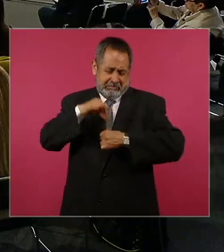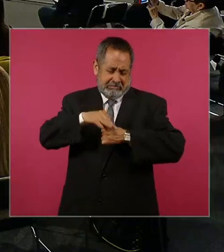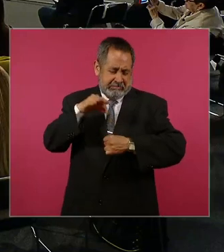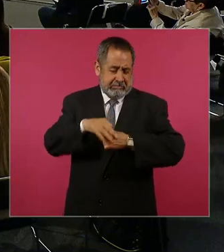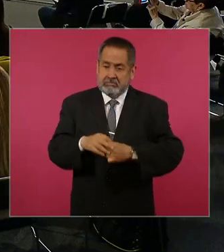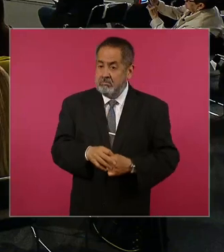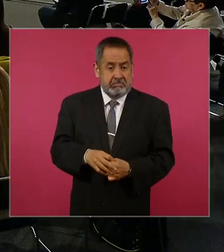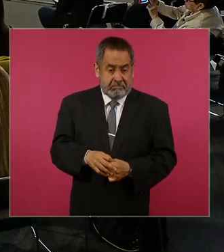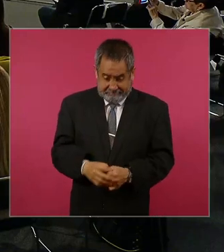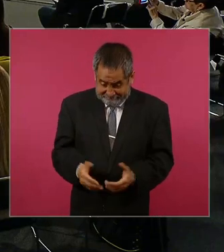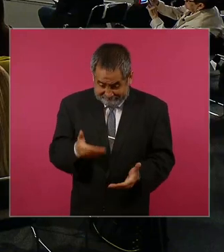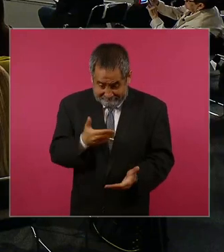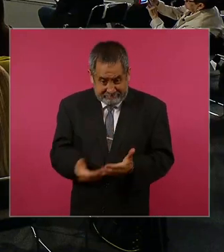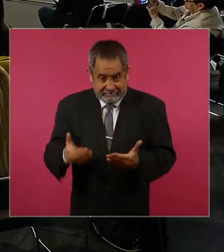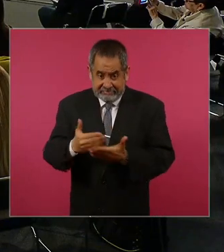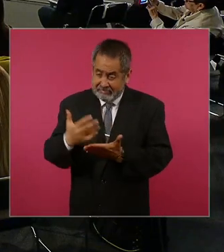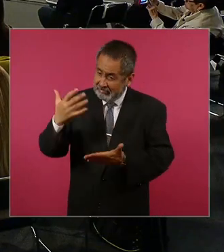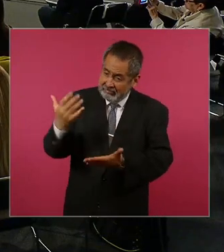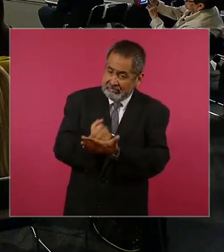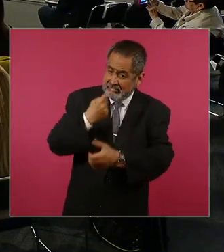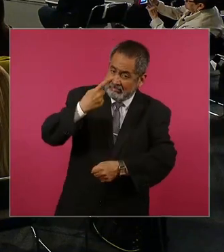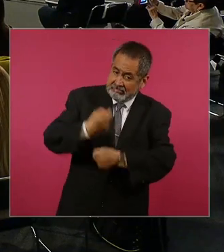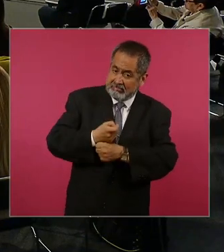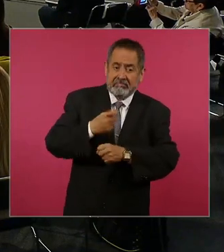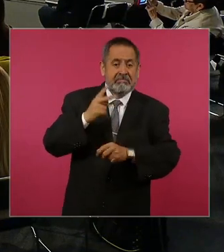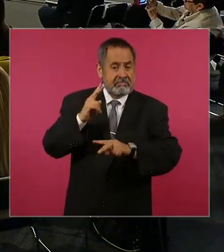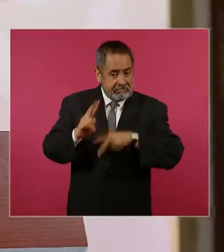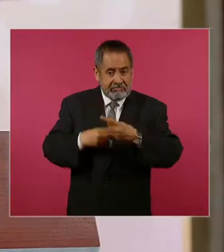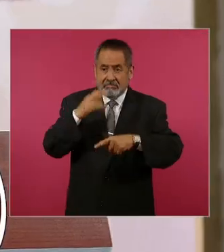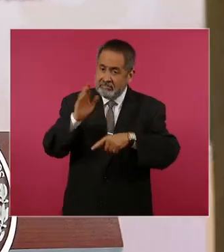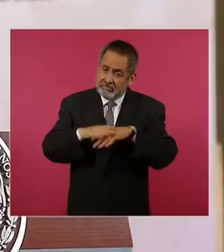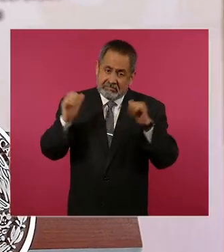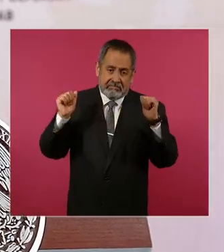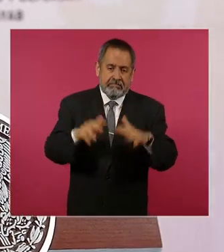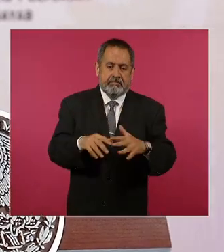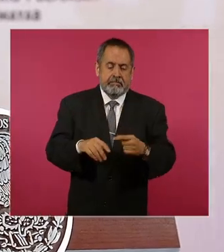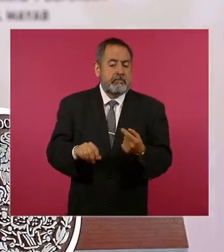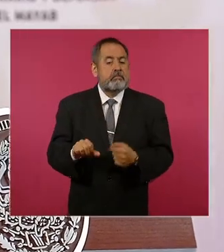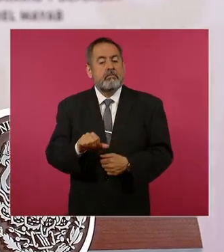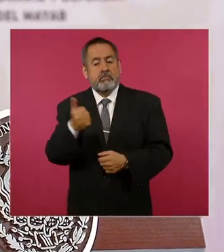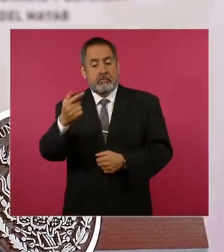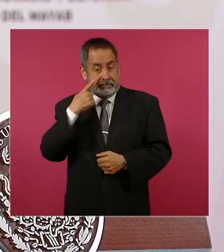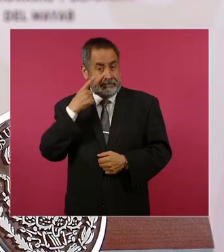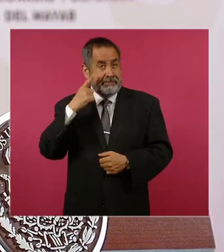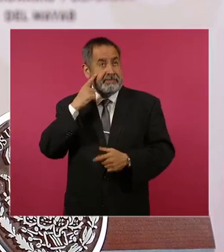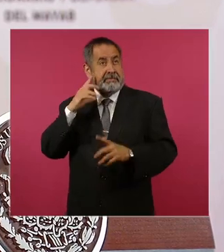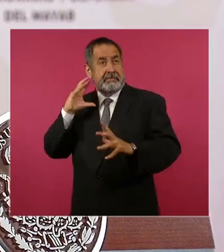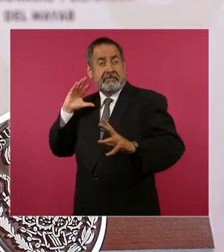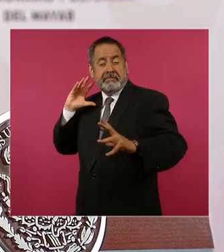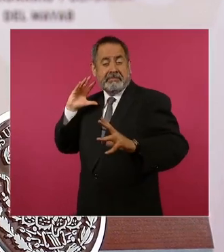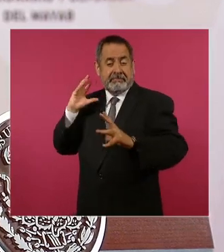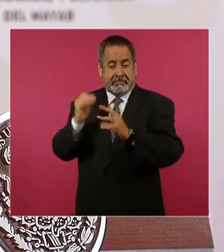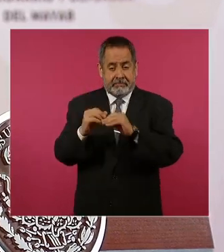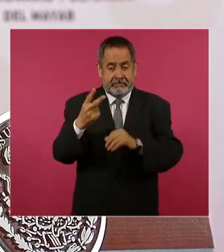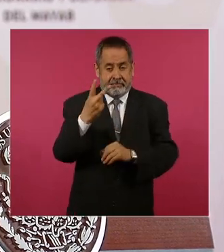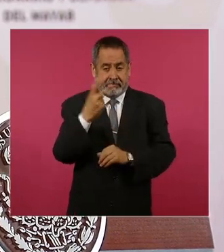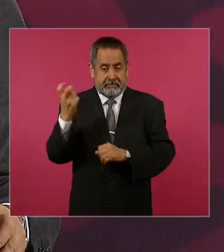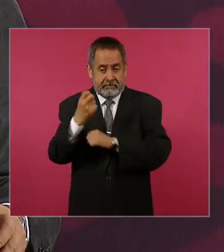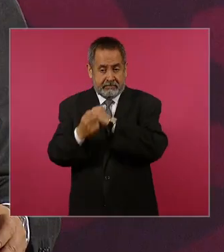Y lo otro que es histórico, en 200 años.